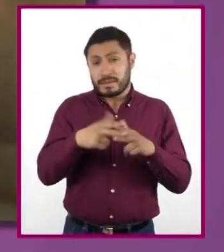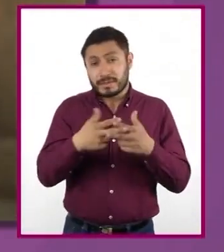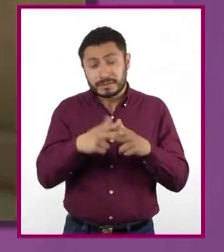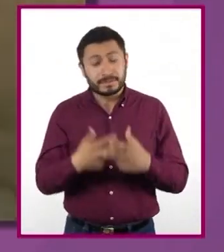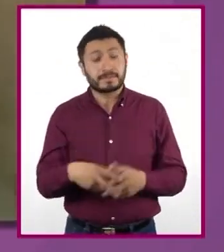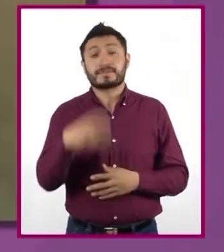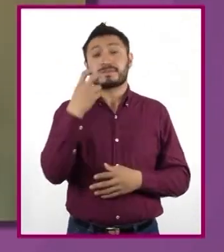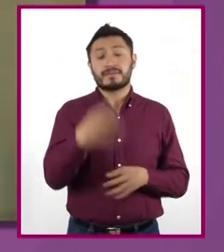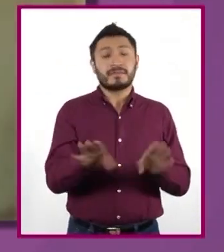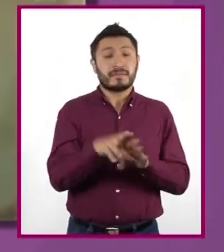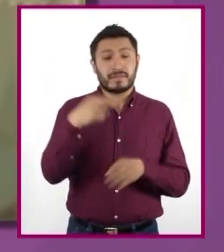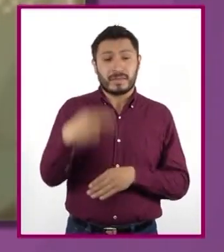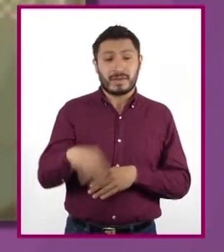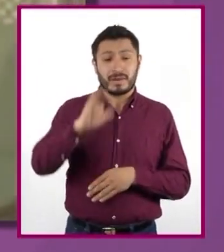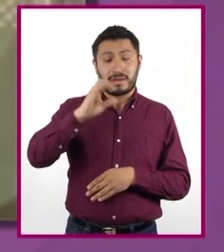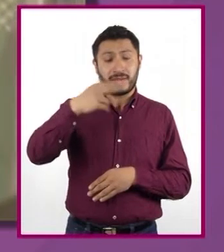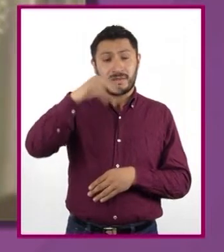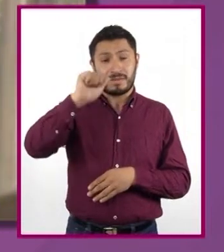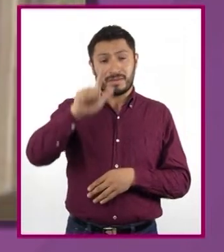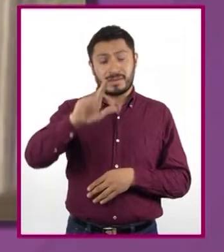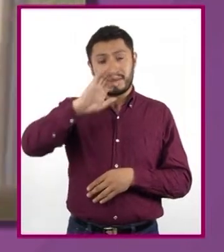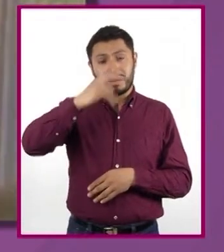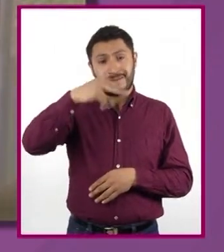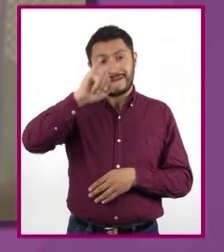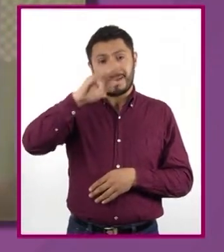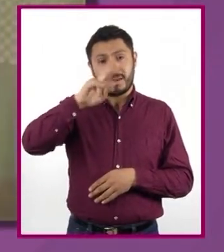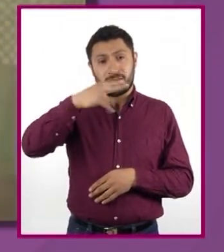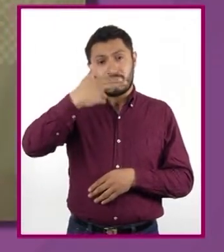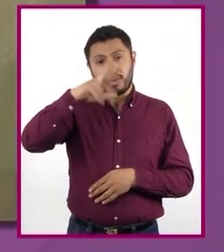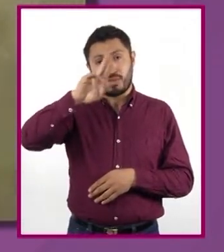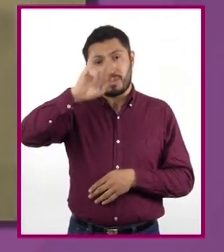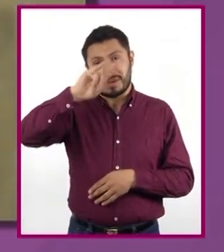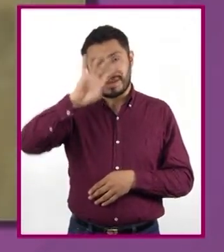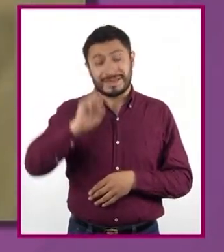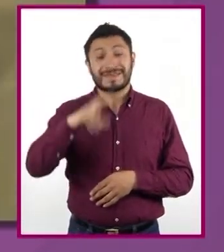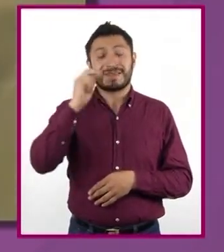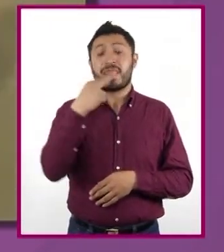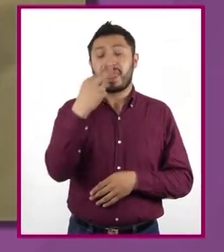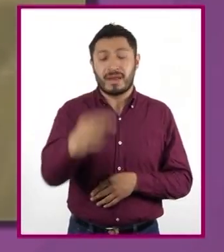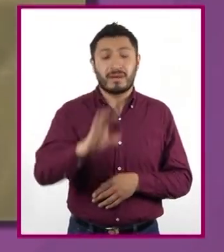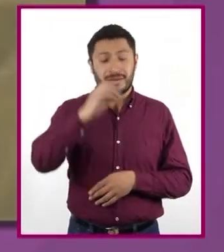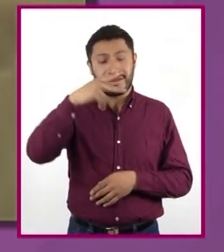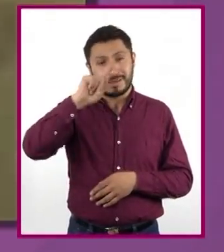ahí el nombre Chalchihuites, del náhuatl Chalchihuitl.